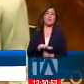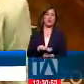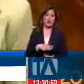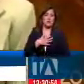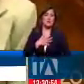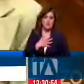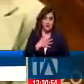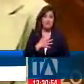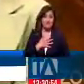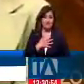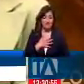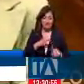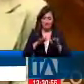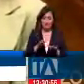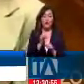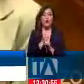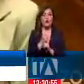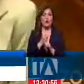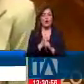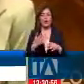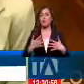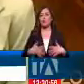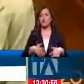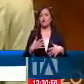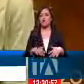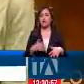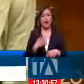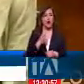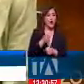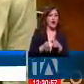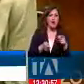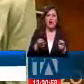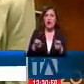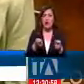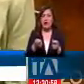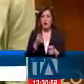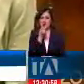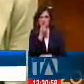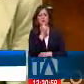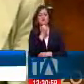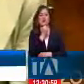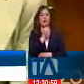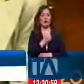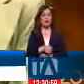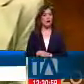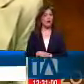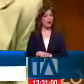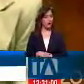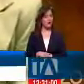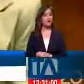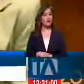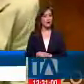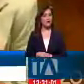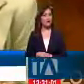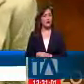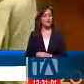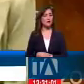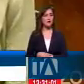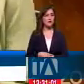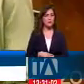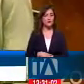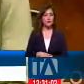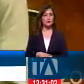mi permanencia en la institución, que hubo mucha resistencia. Sin embargo, tal como está ahora